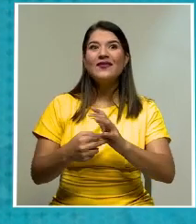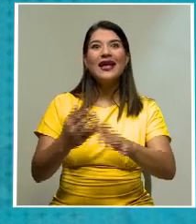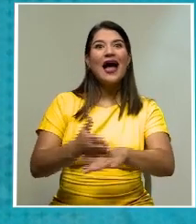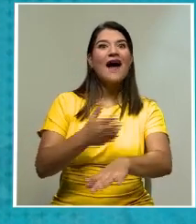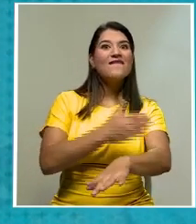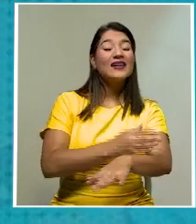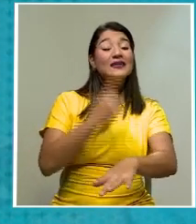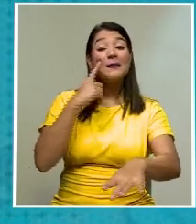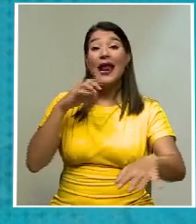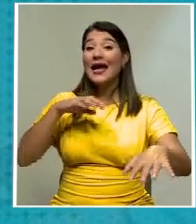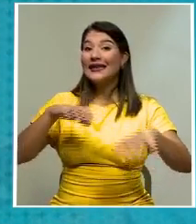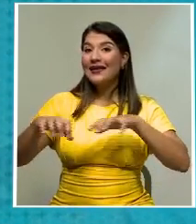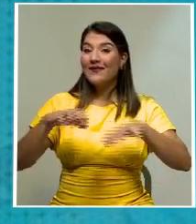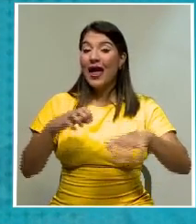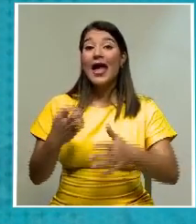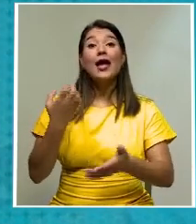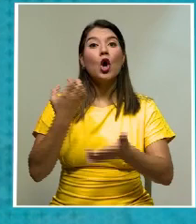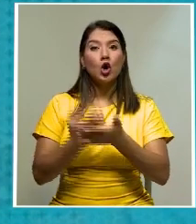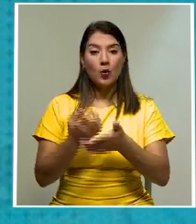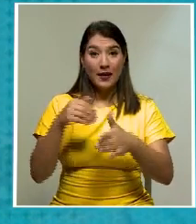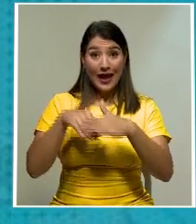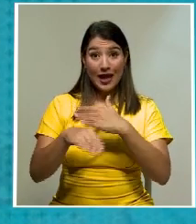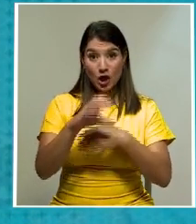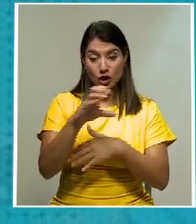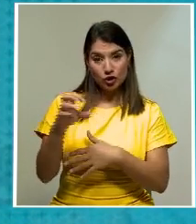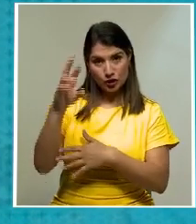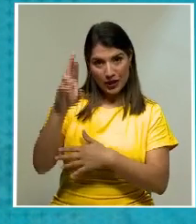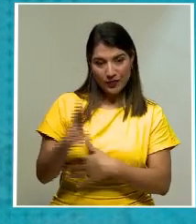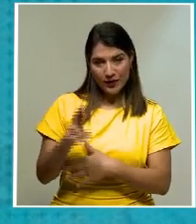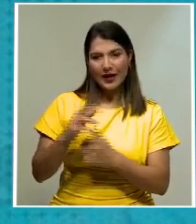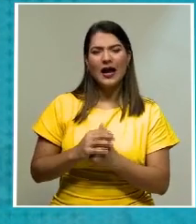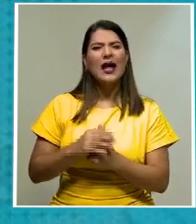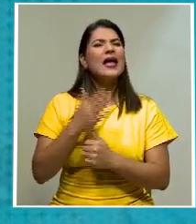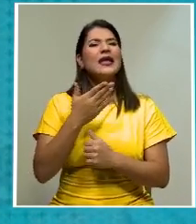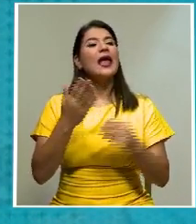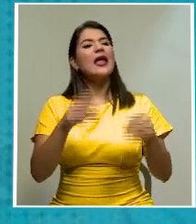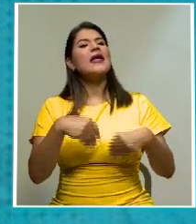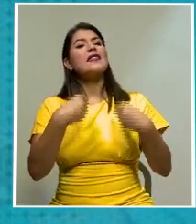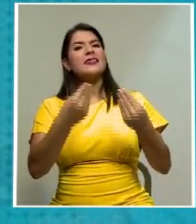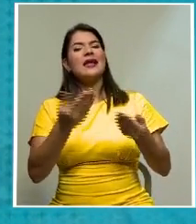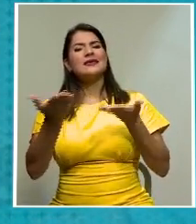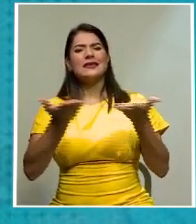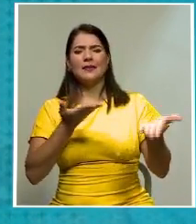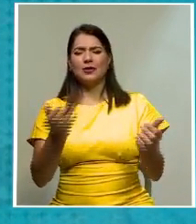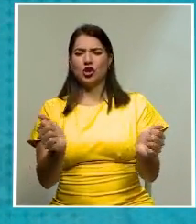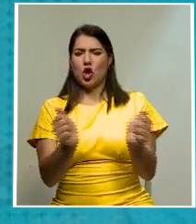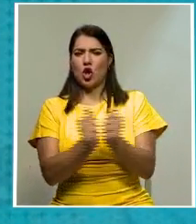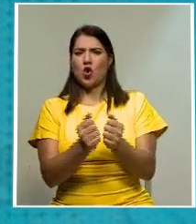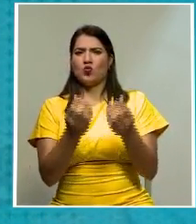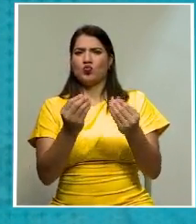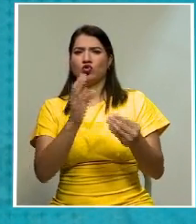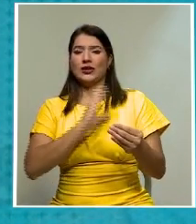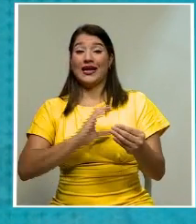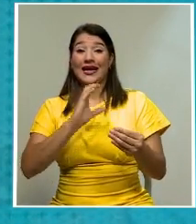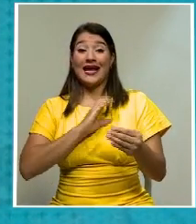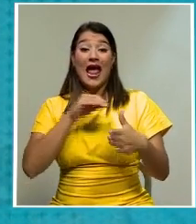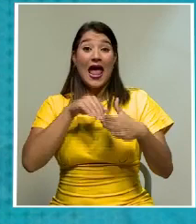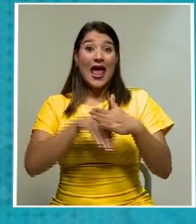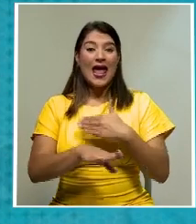del país, con la oportunidad de habilitar un servicio con altísimos estándares de calidad en el principal aeropuerto de Costa